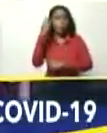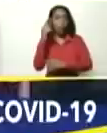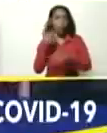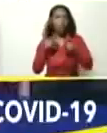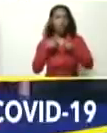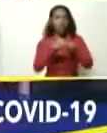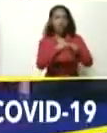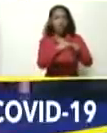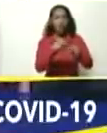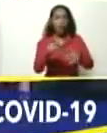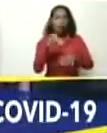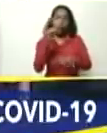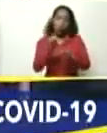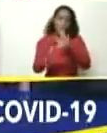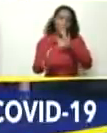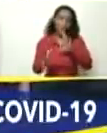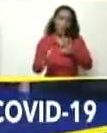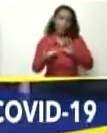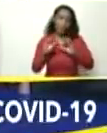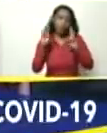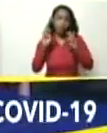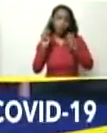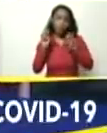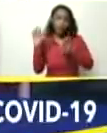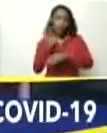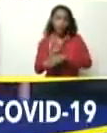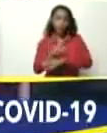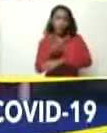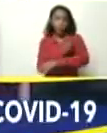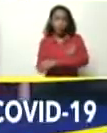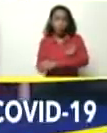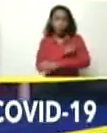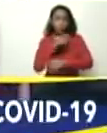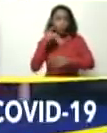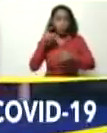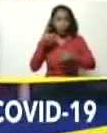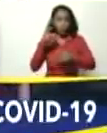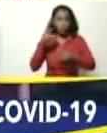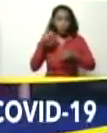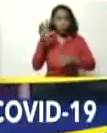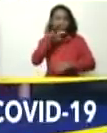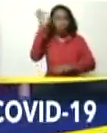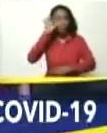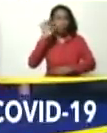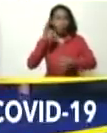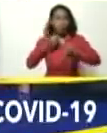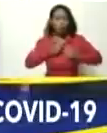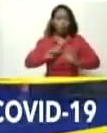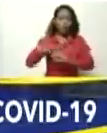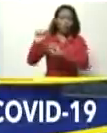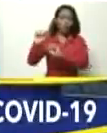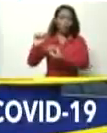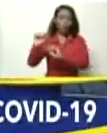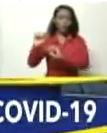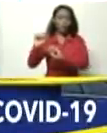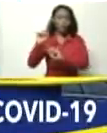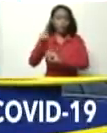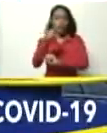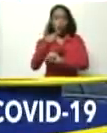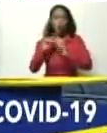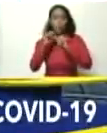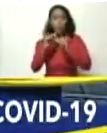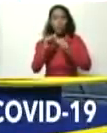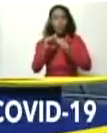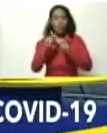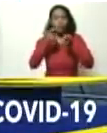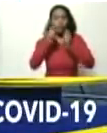paralelo. Pudiera no aparecer tan rápido la vacuna de inmunidad 100%, sino que comienzan a aparecer